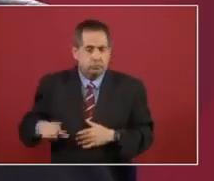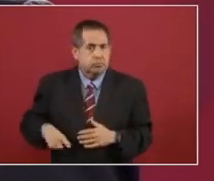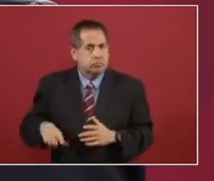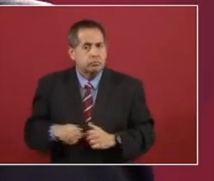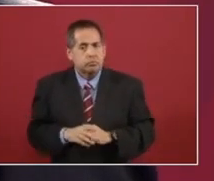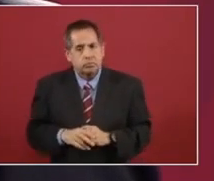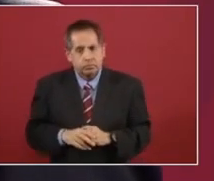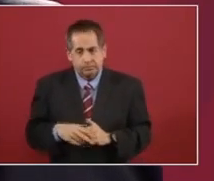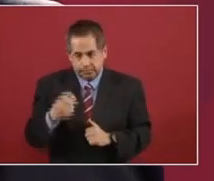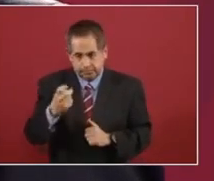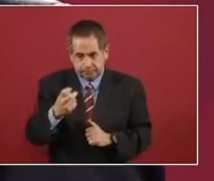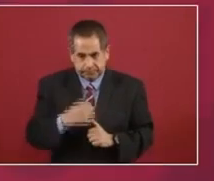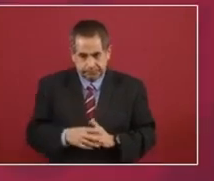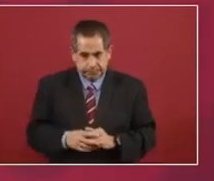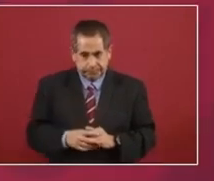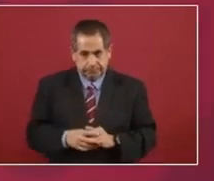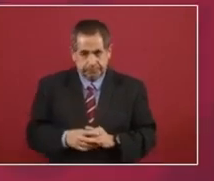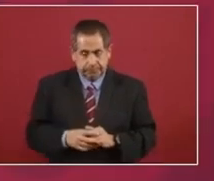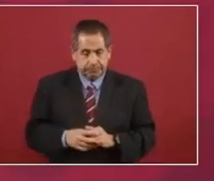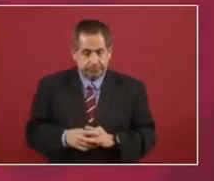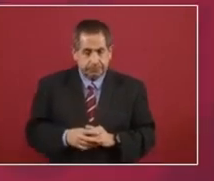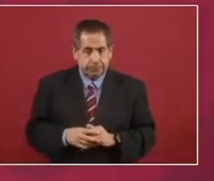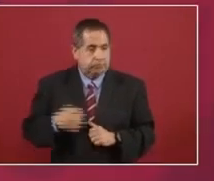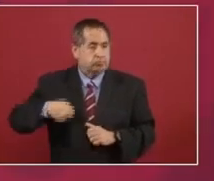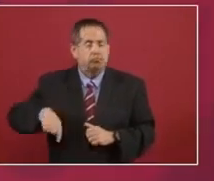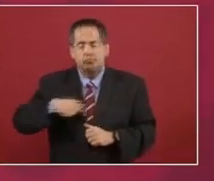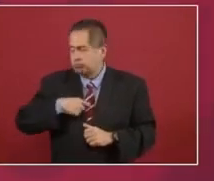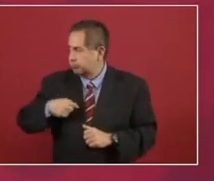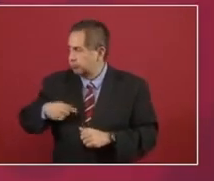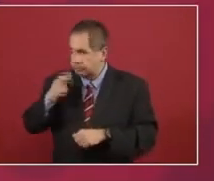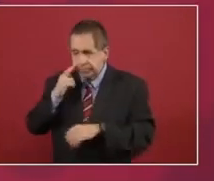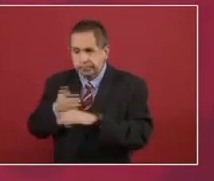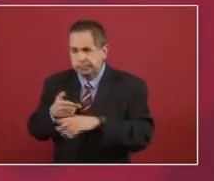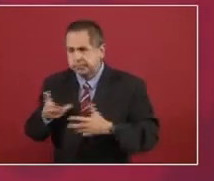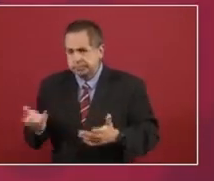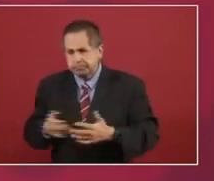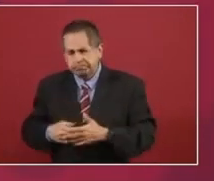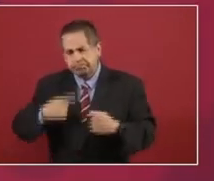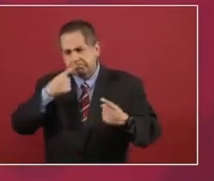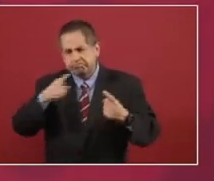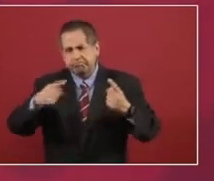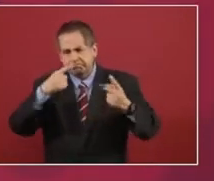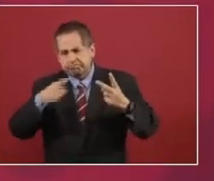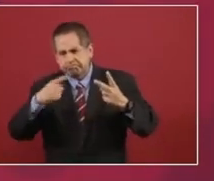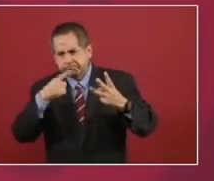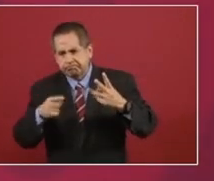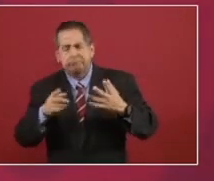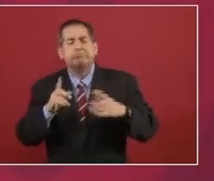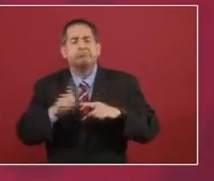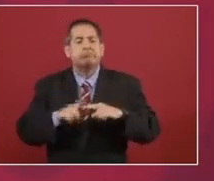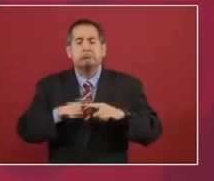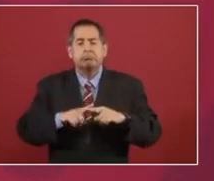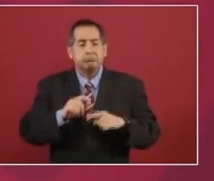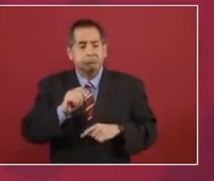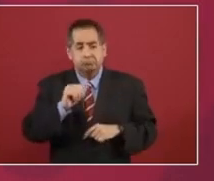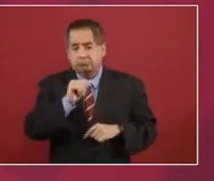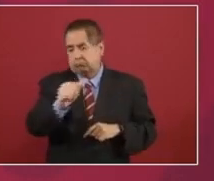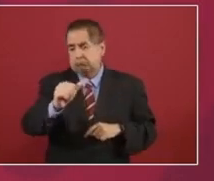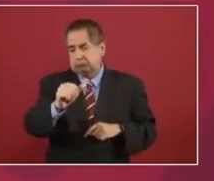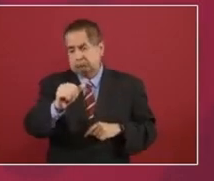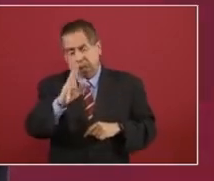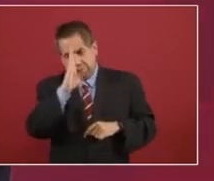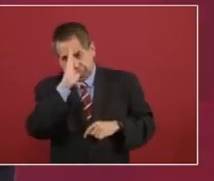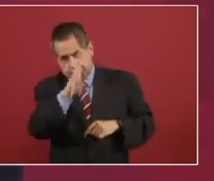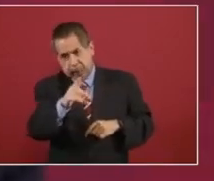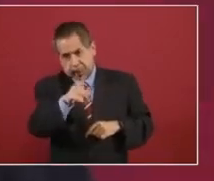gobierno. Entonces, en lo que corresponde a nosotros, todas las denuncias tienen que ir